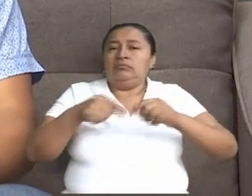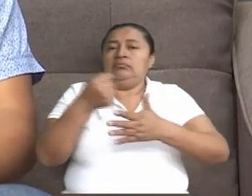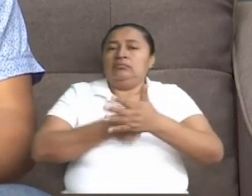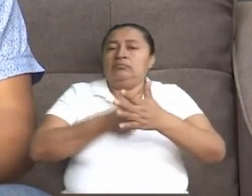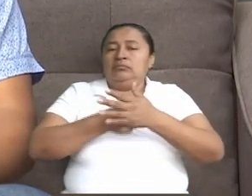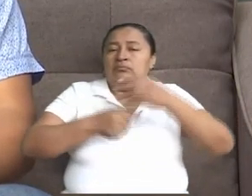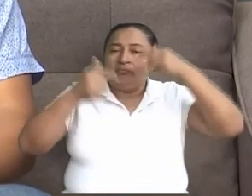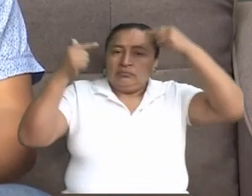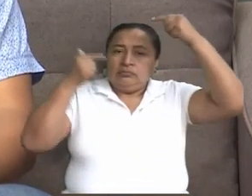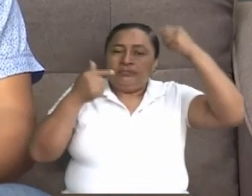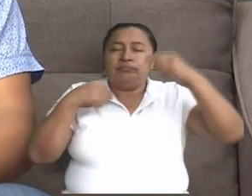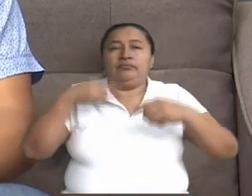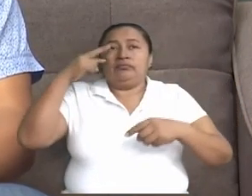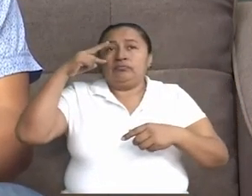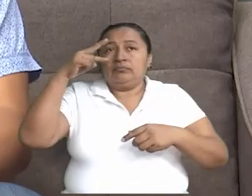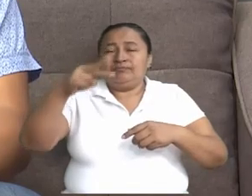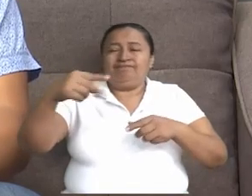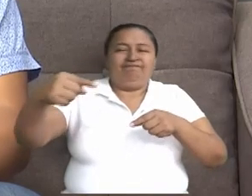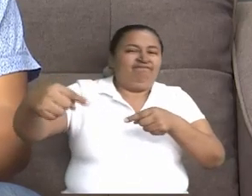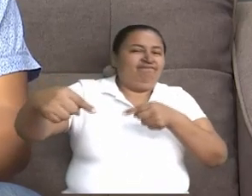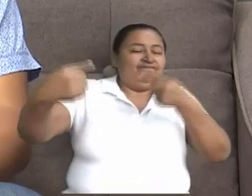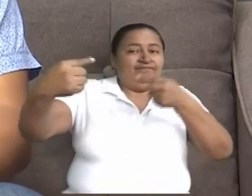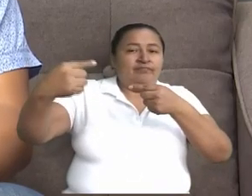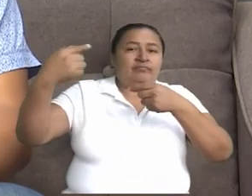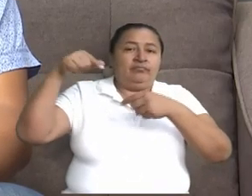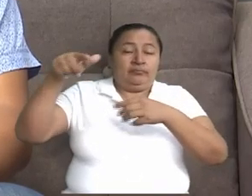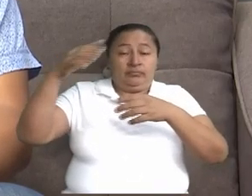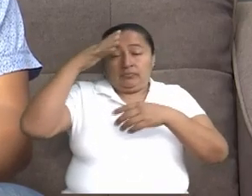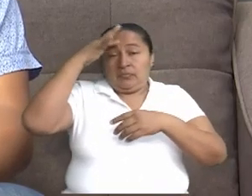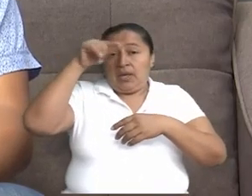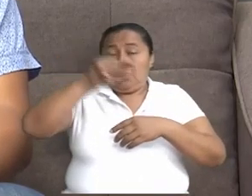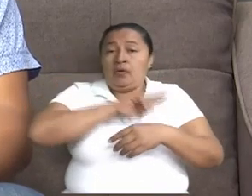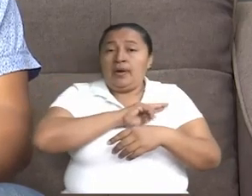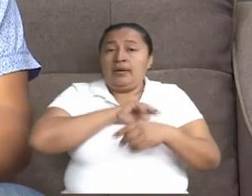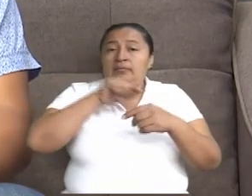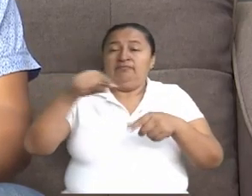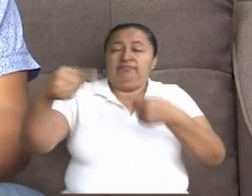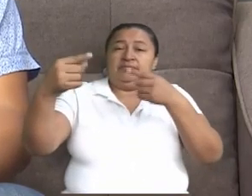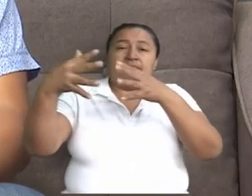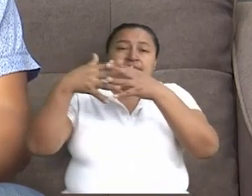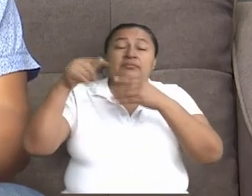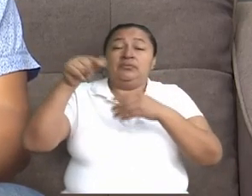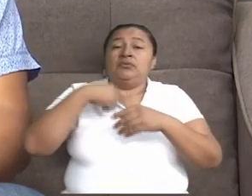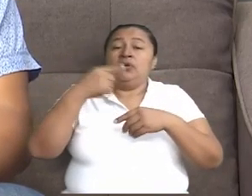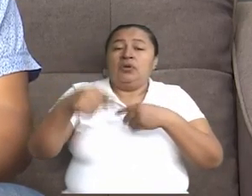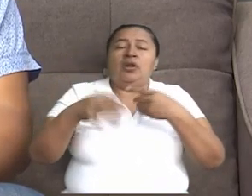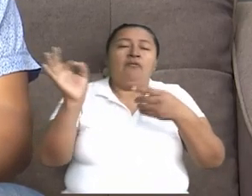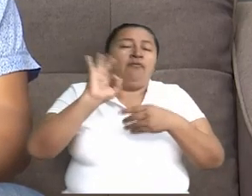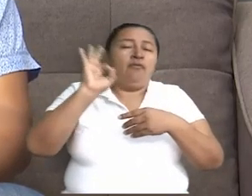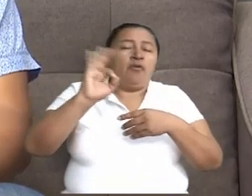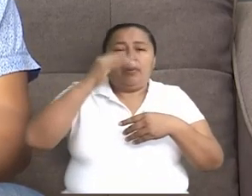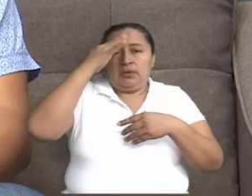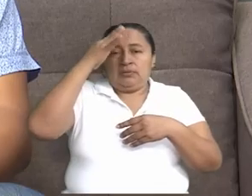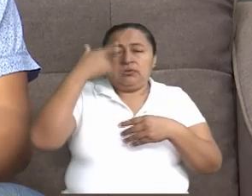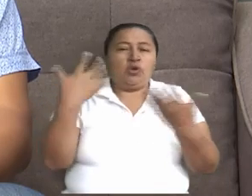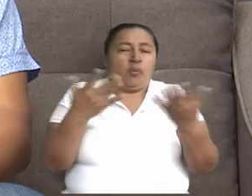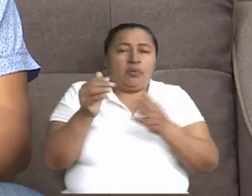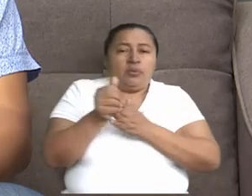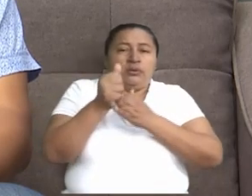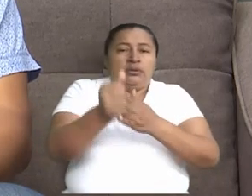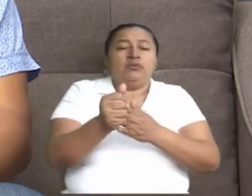por Sandino y esa visión antiimperialista en México que permeó directamente la ideología y la forma de conducirse de Sandino